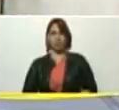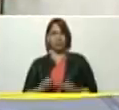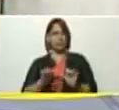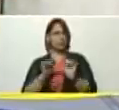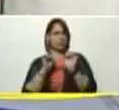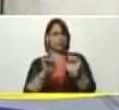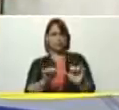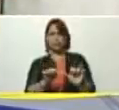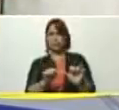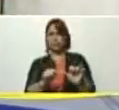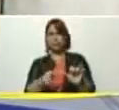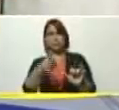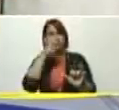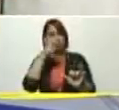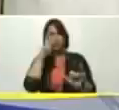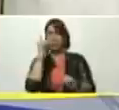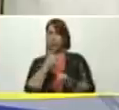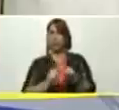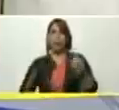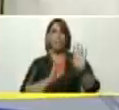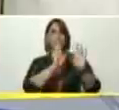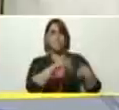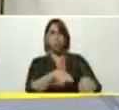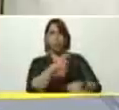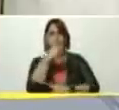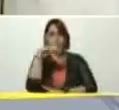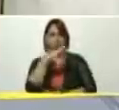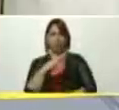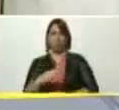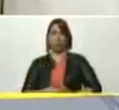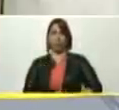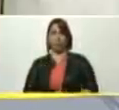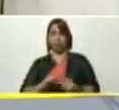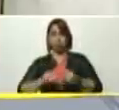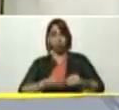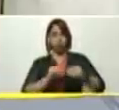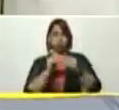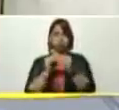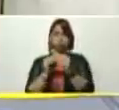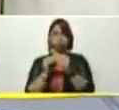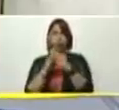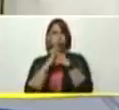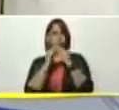Permanentemente, 24 horas, hay que apoyar al pueblo y reconstruir todos los diques que se rompieron.